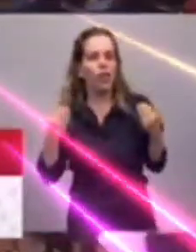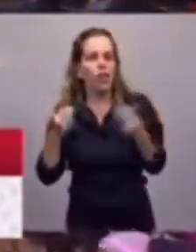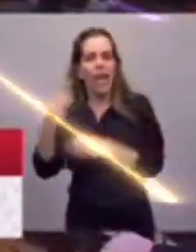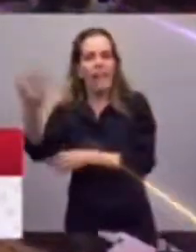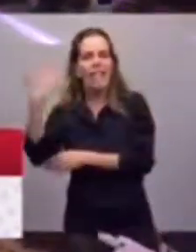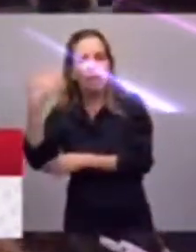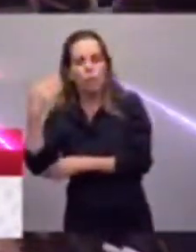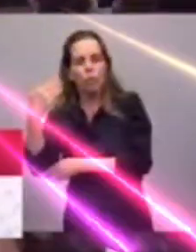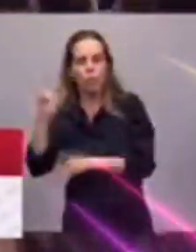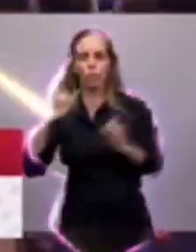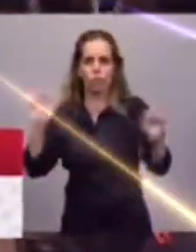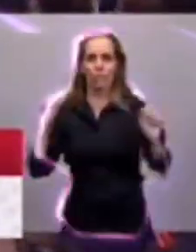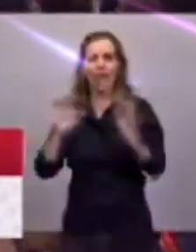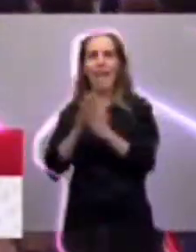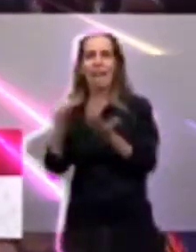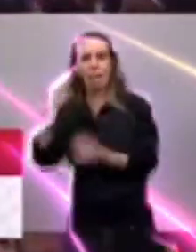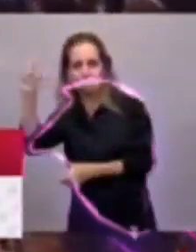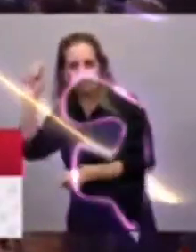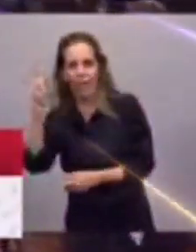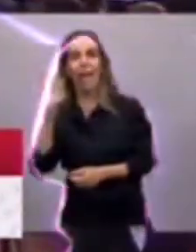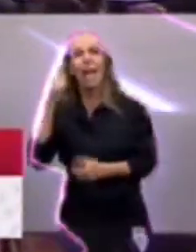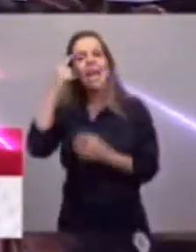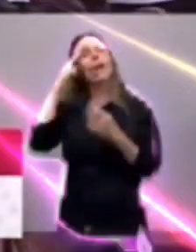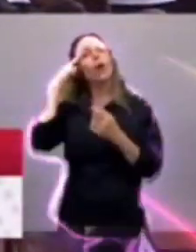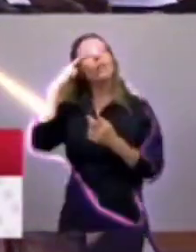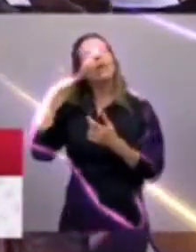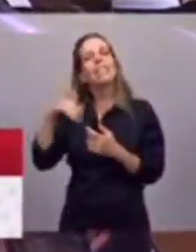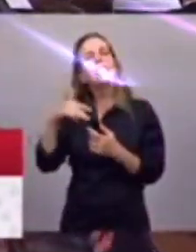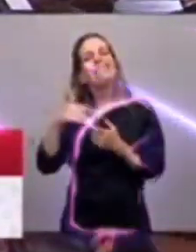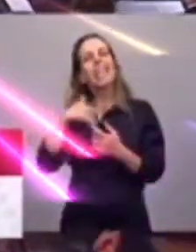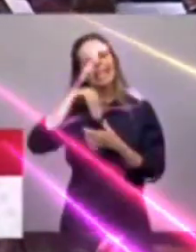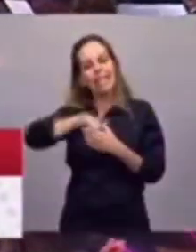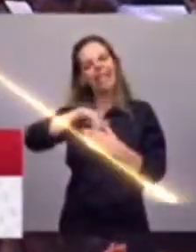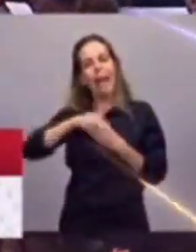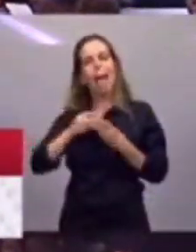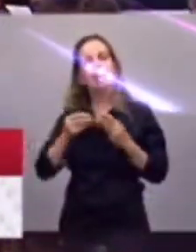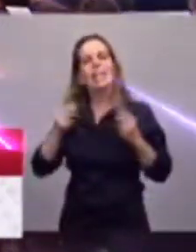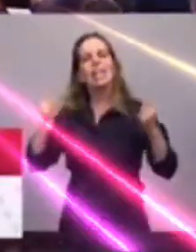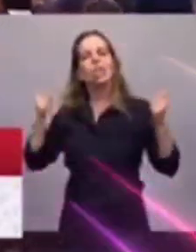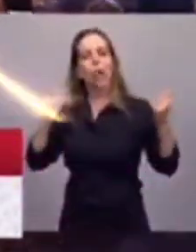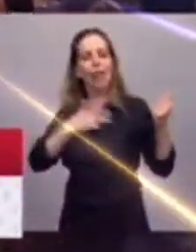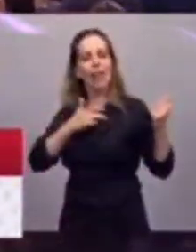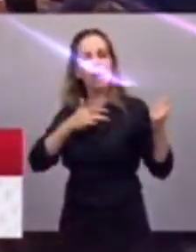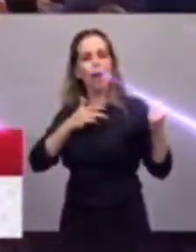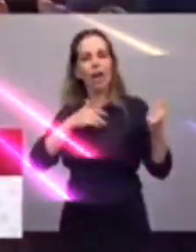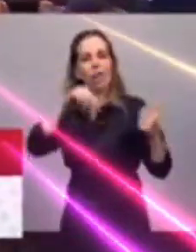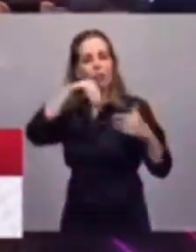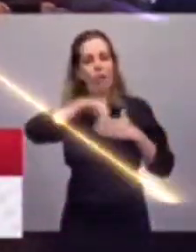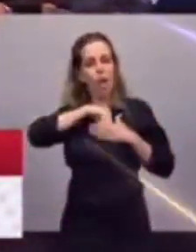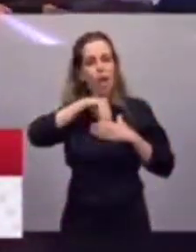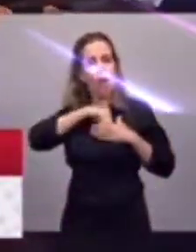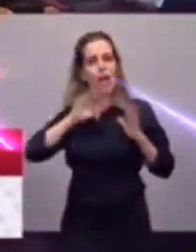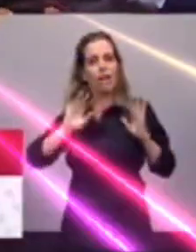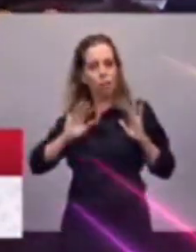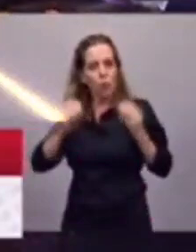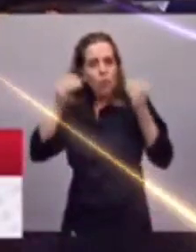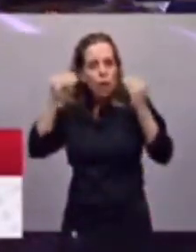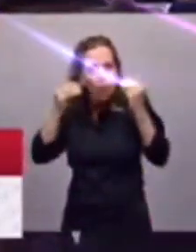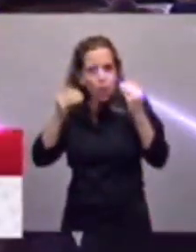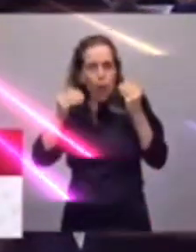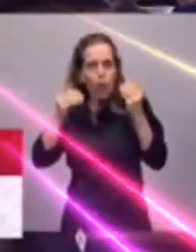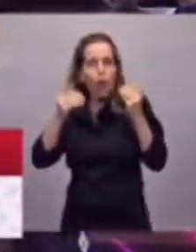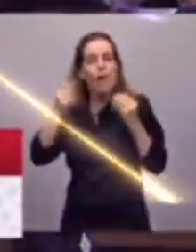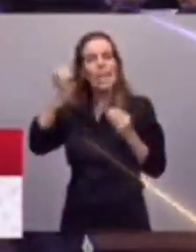ideas, está en el corazón. Es una inteligencia espiritual del corazón, de cómo bajar a la práctica